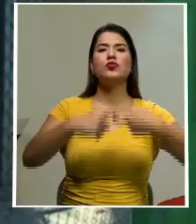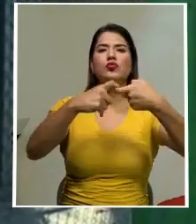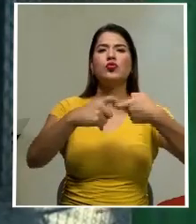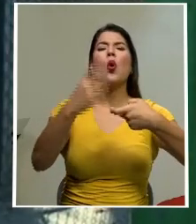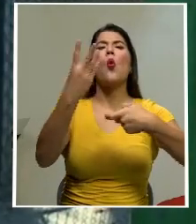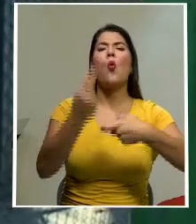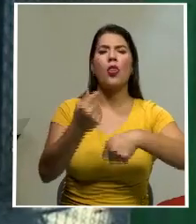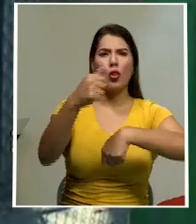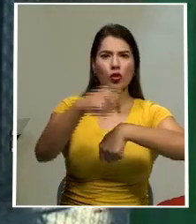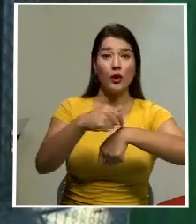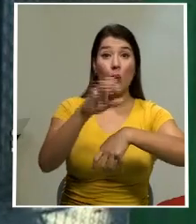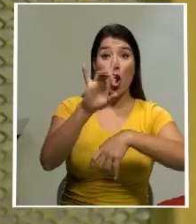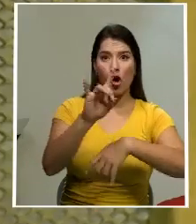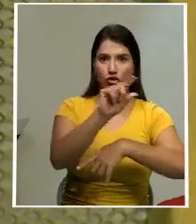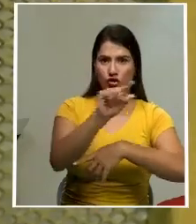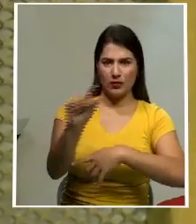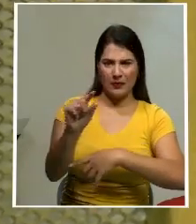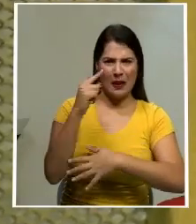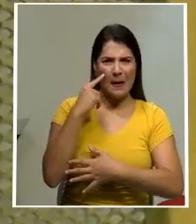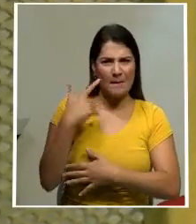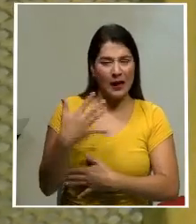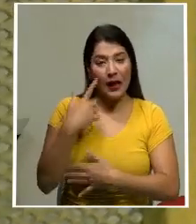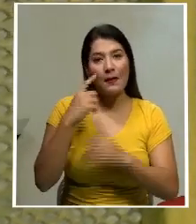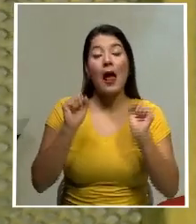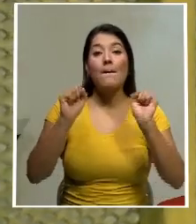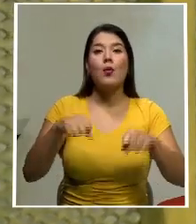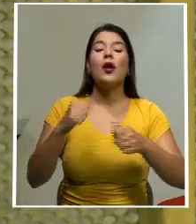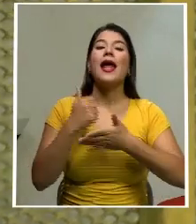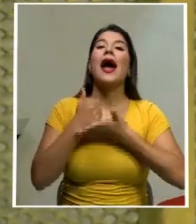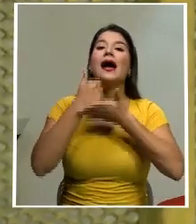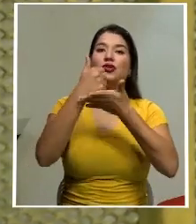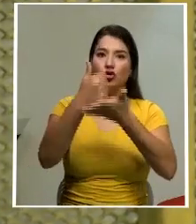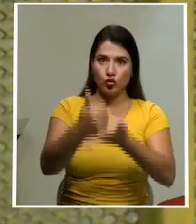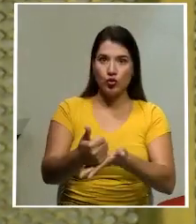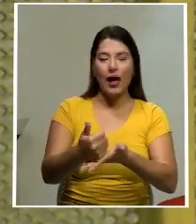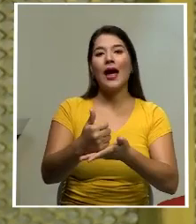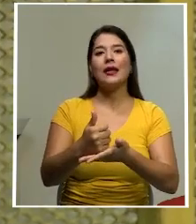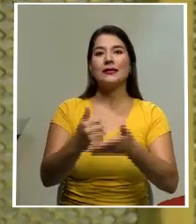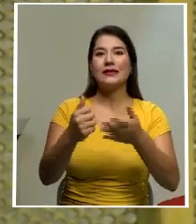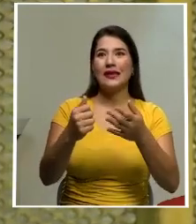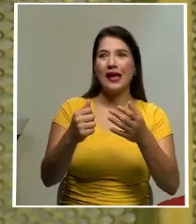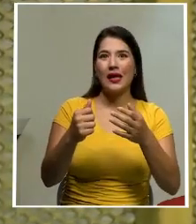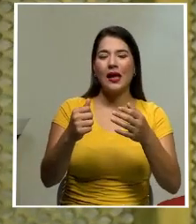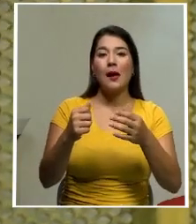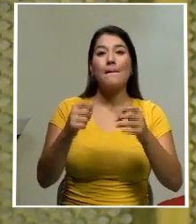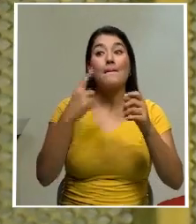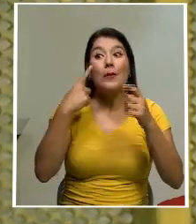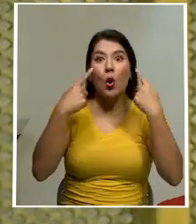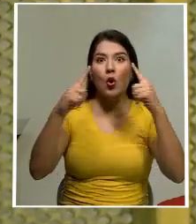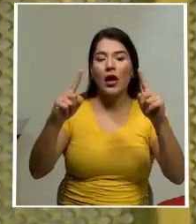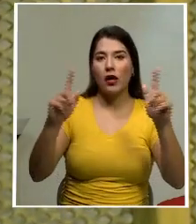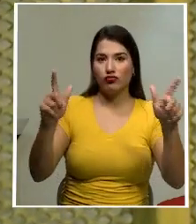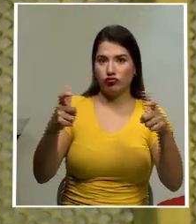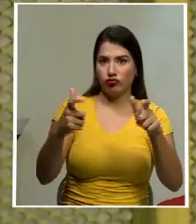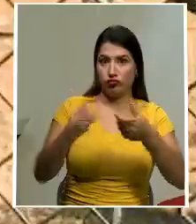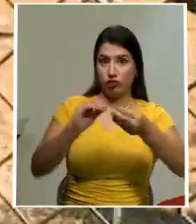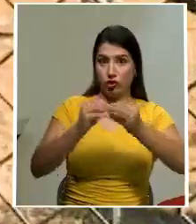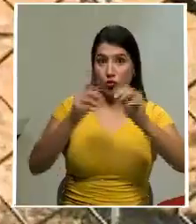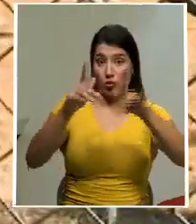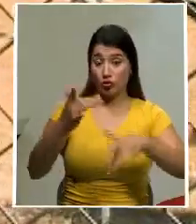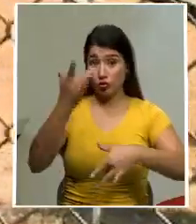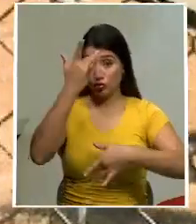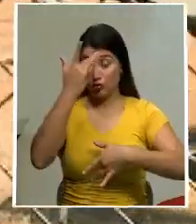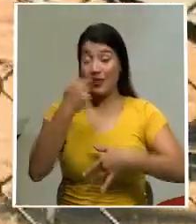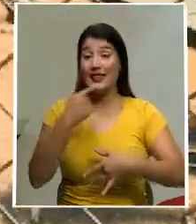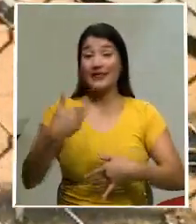menos 8 semanas, con el propósito de ayudar a reducir la movilidad en el país. Ante los cambios en el calendario escolar, Giselle